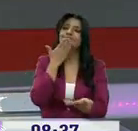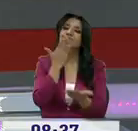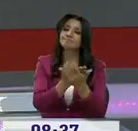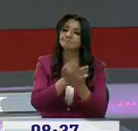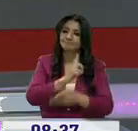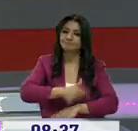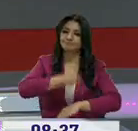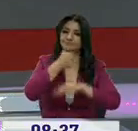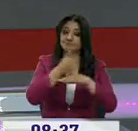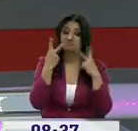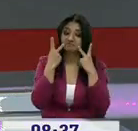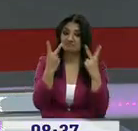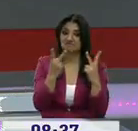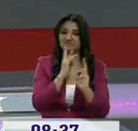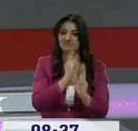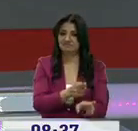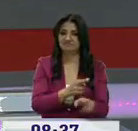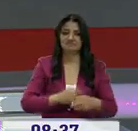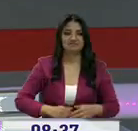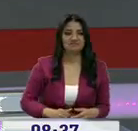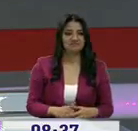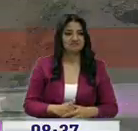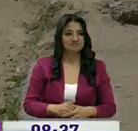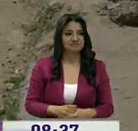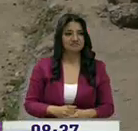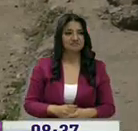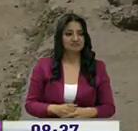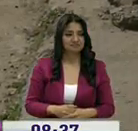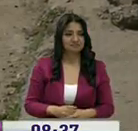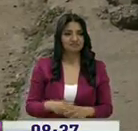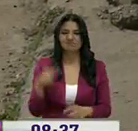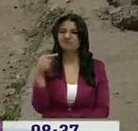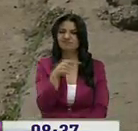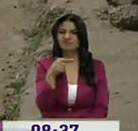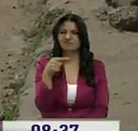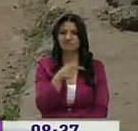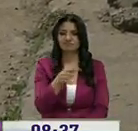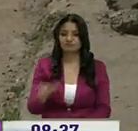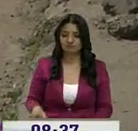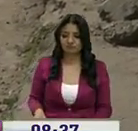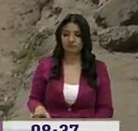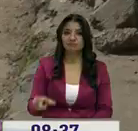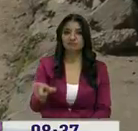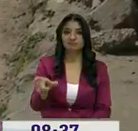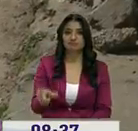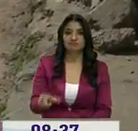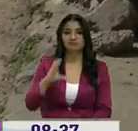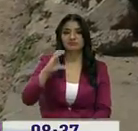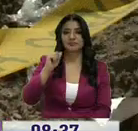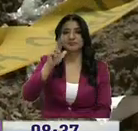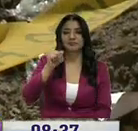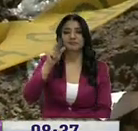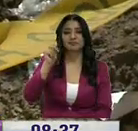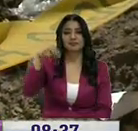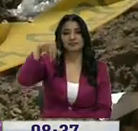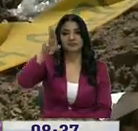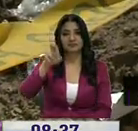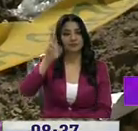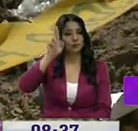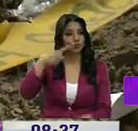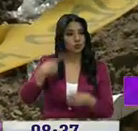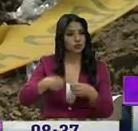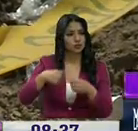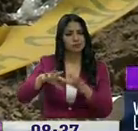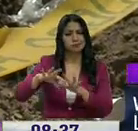autoridades. Veamos el resultado de esto. Este era el panorama de la vereda de la calle Caranqui, en el sur de Quito. La cantidad